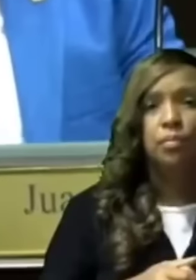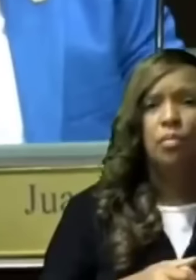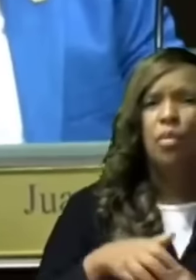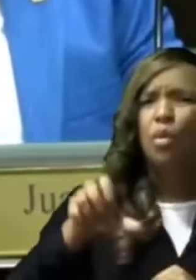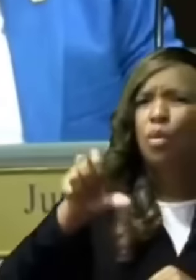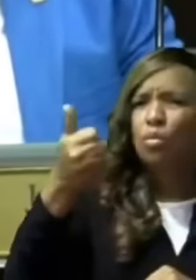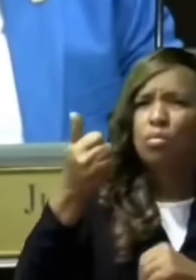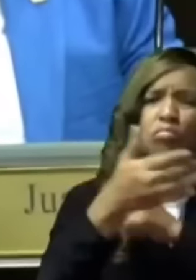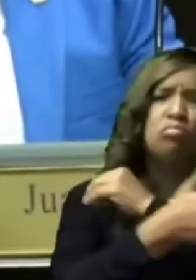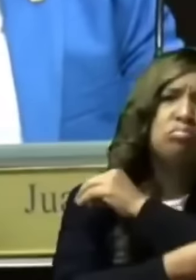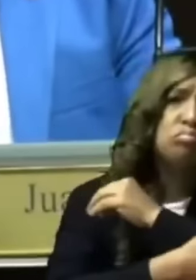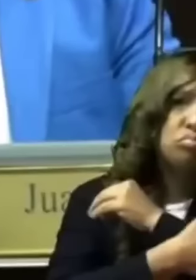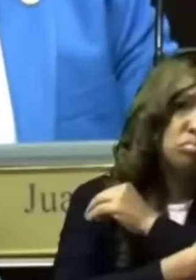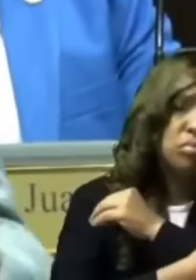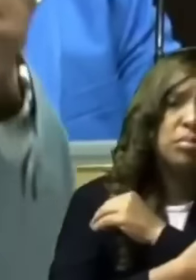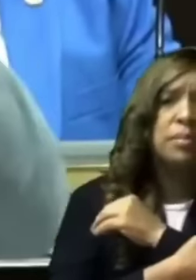con excepción de algunos,